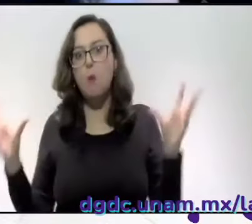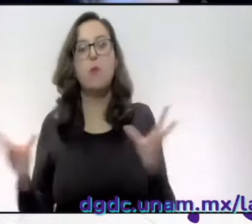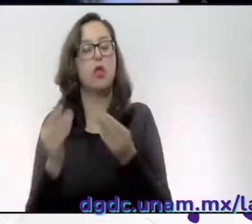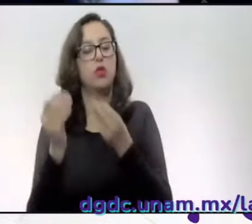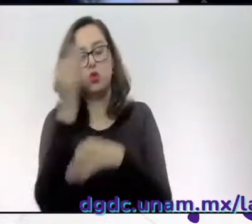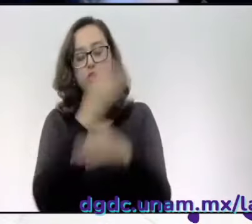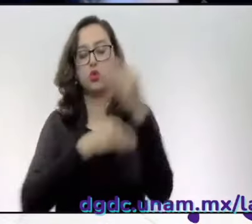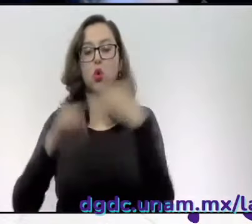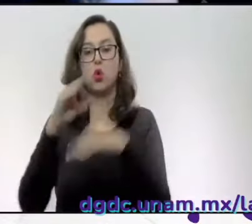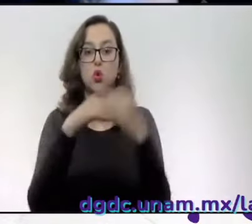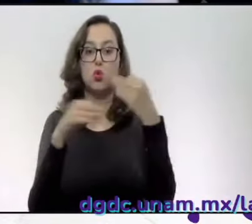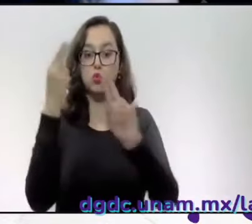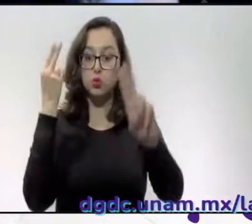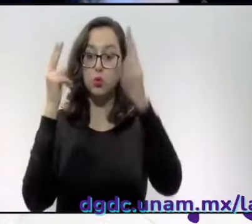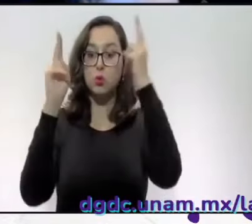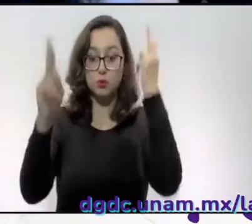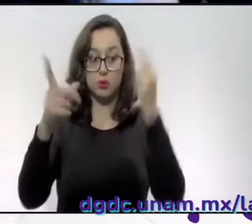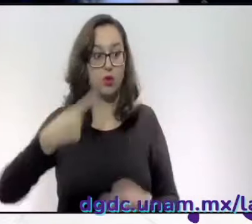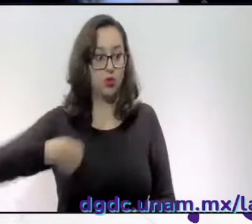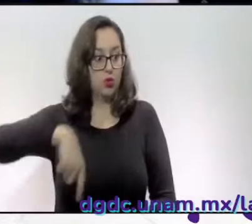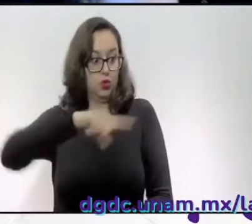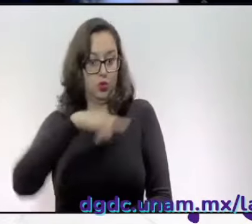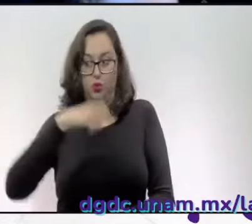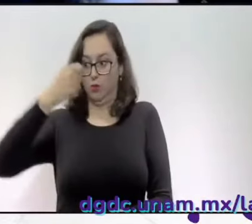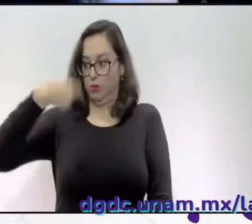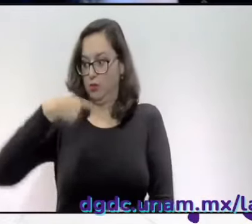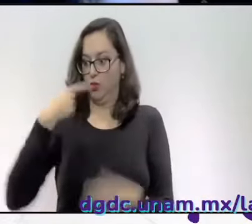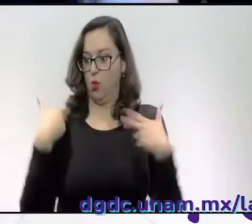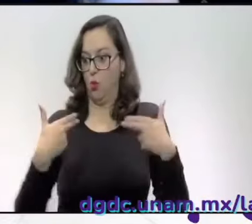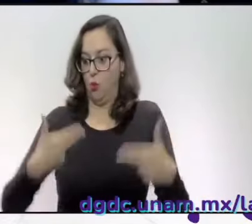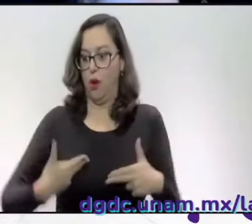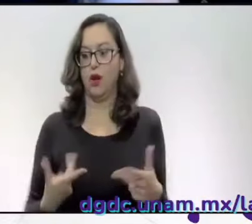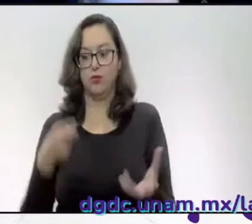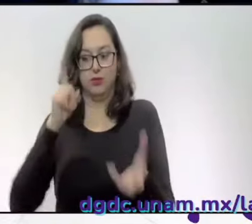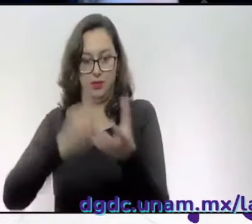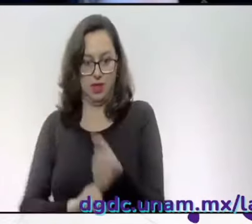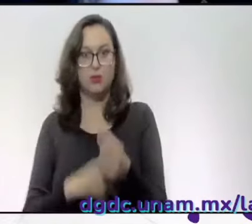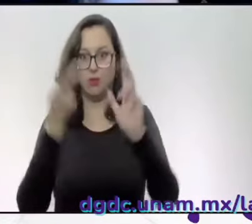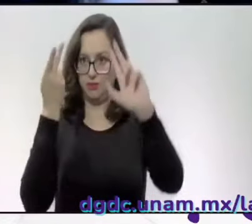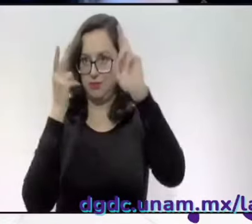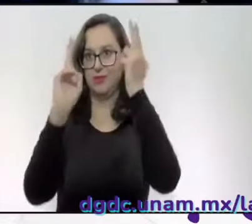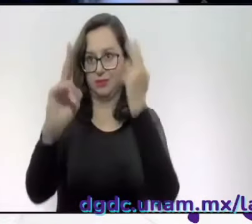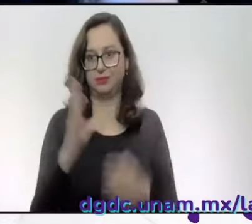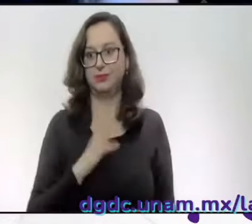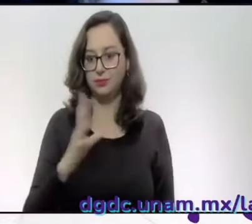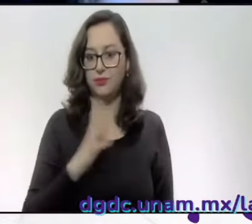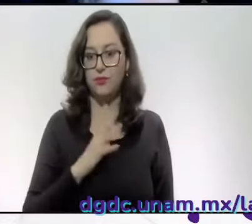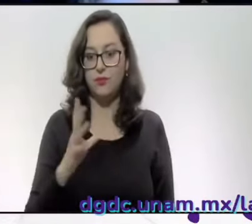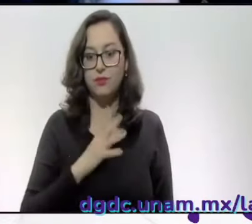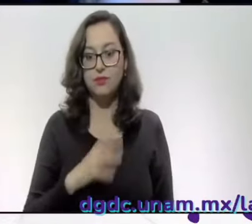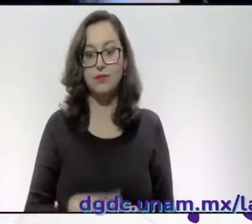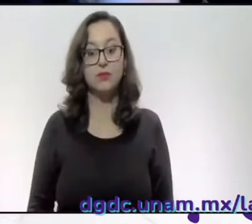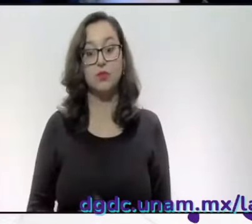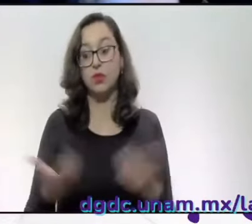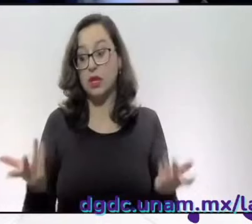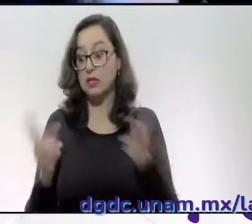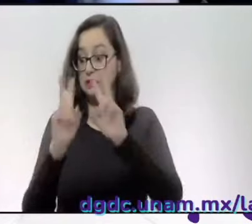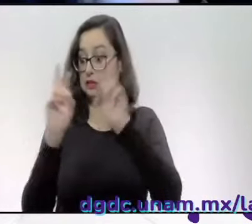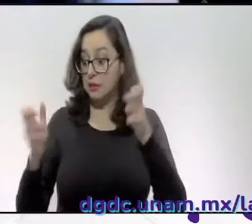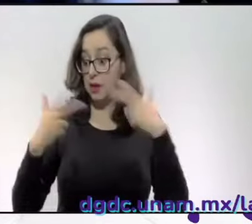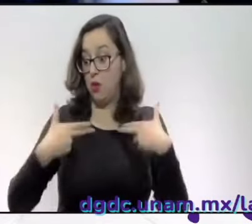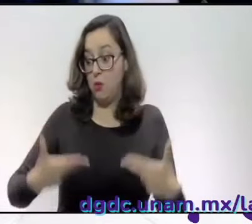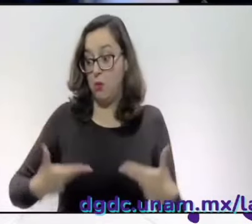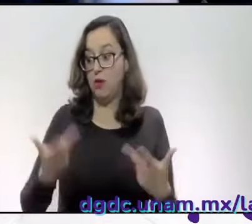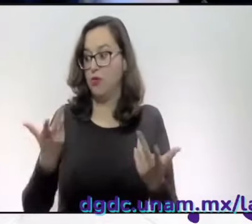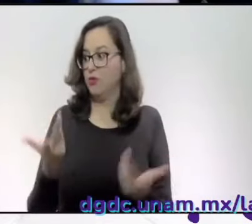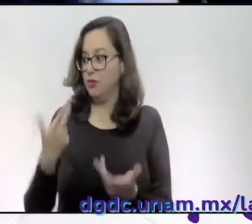eso es el universo y nos incluye a nosotros, ¿no? Somos una parte del universo, desde luego, ¿no? una parte que yo no estudio en particular, pero es una parte, somos